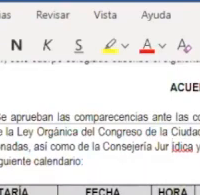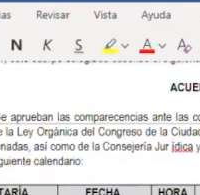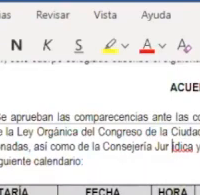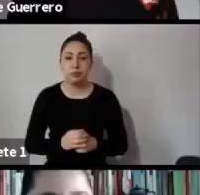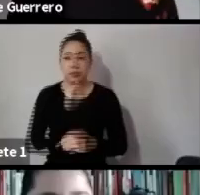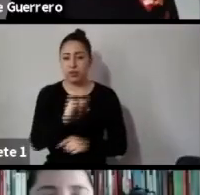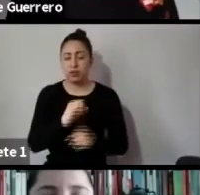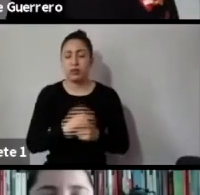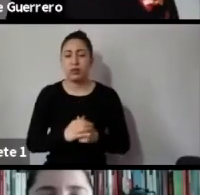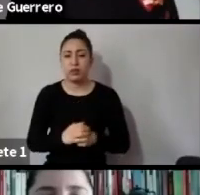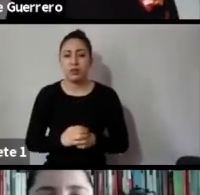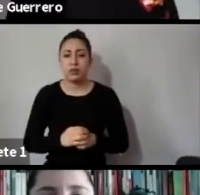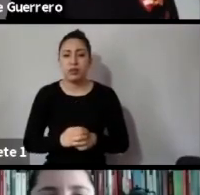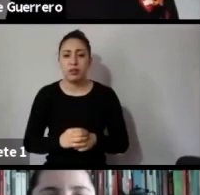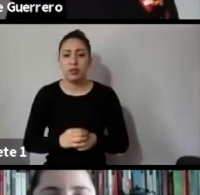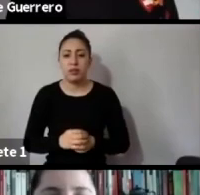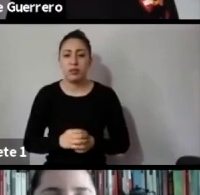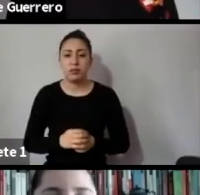favor.